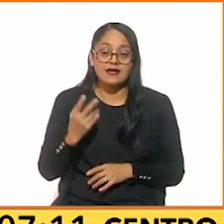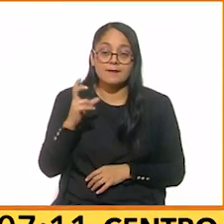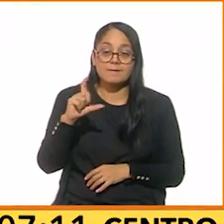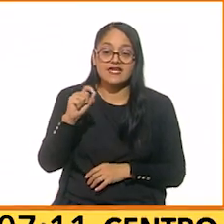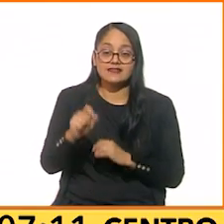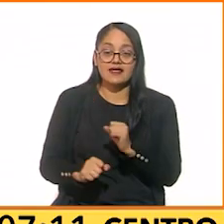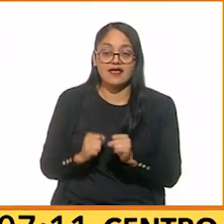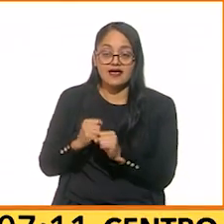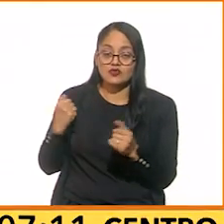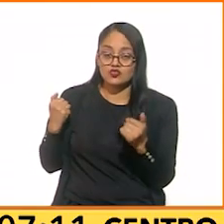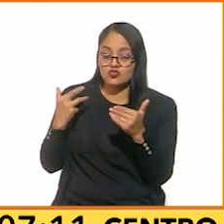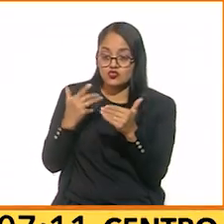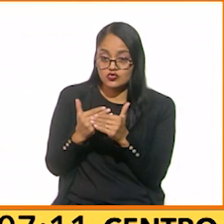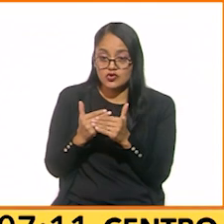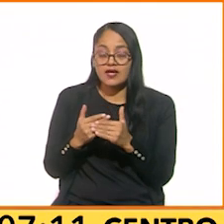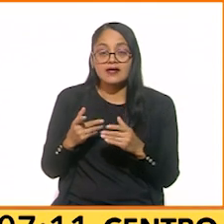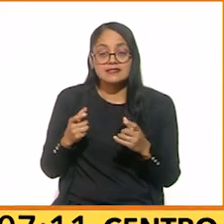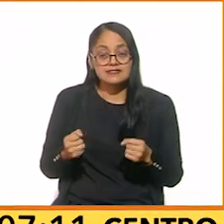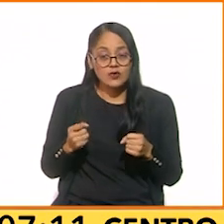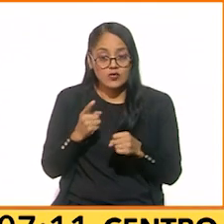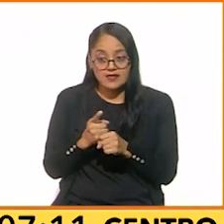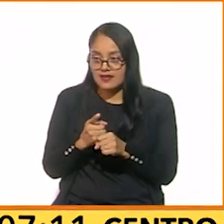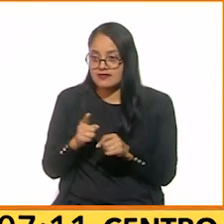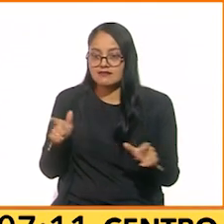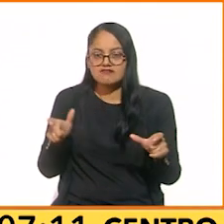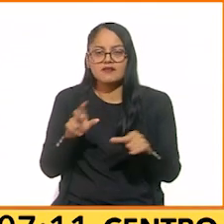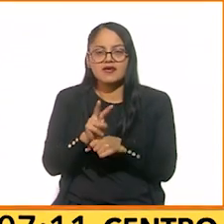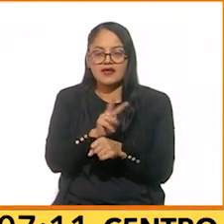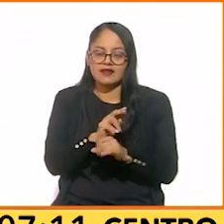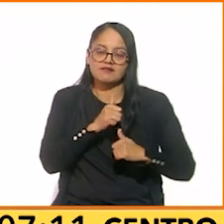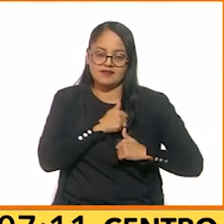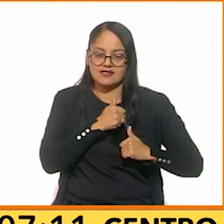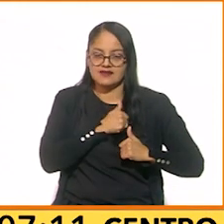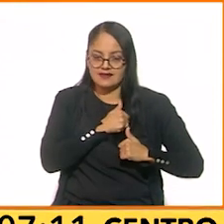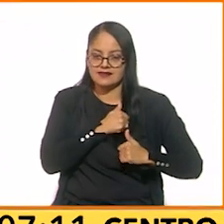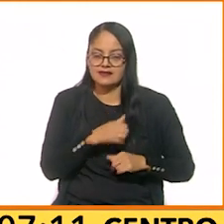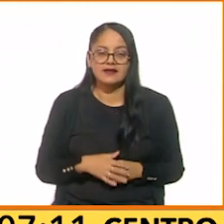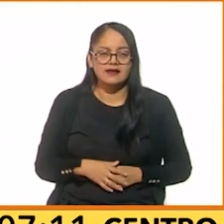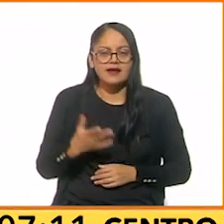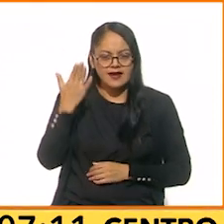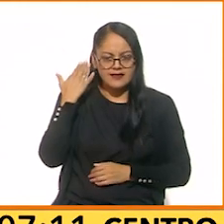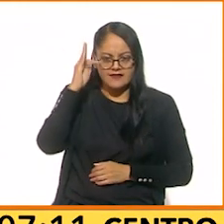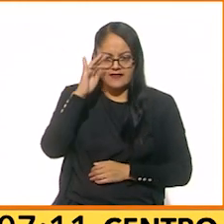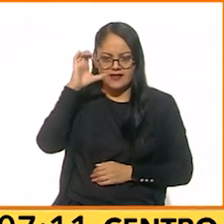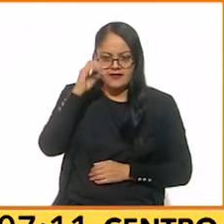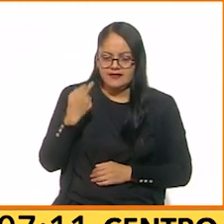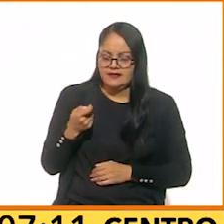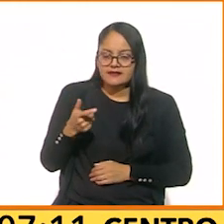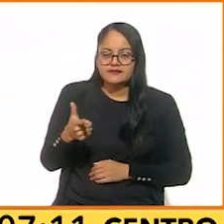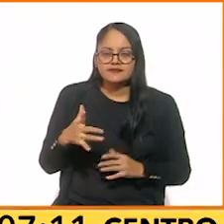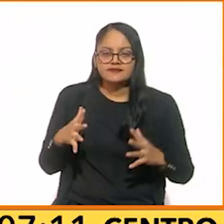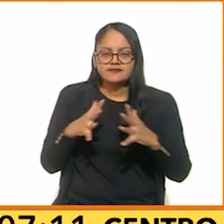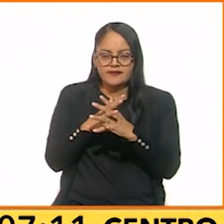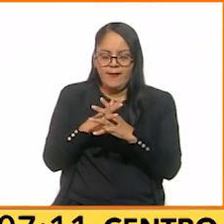2 décadas de que la seguridad pública se militarizó. Se inició lo que con Felipe Calderón la llamada guerra contra